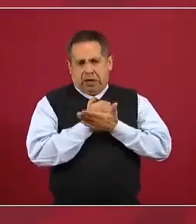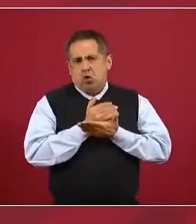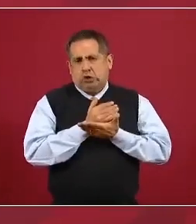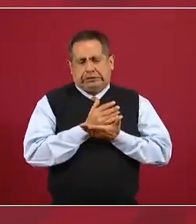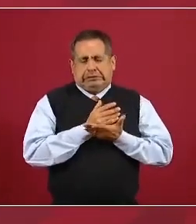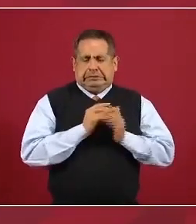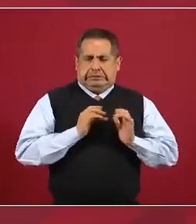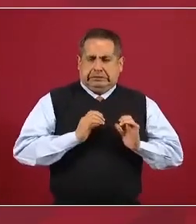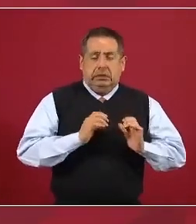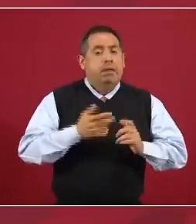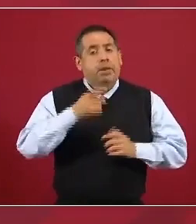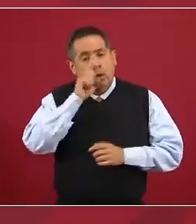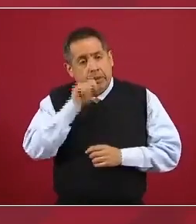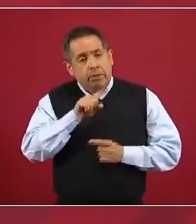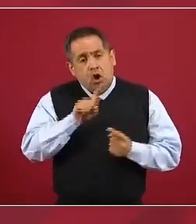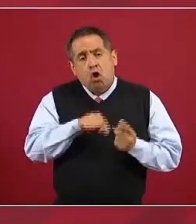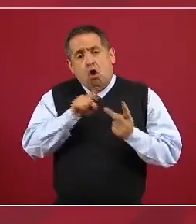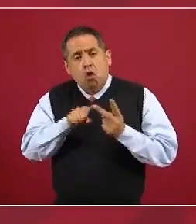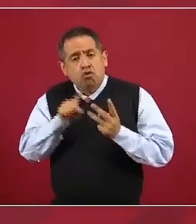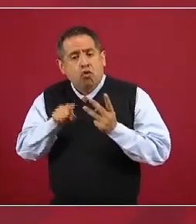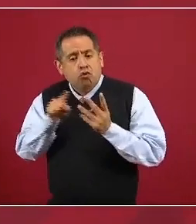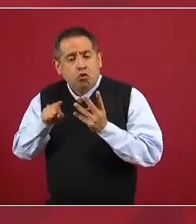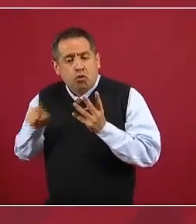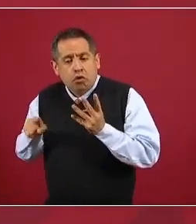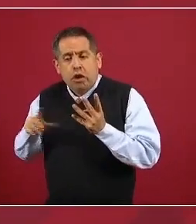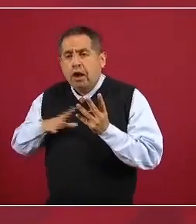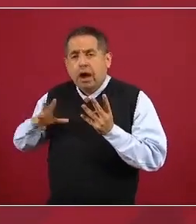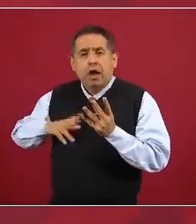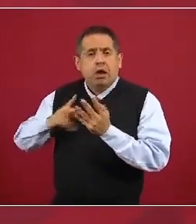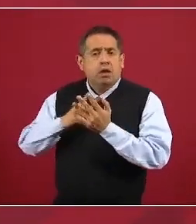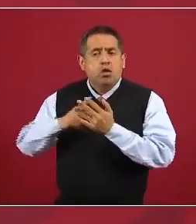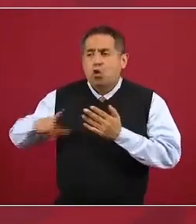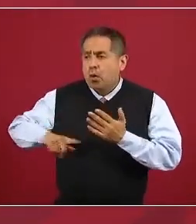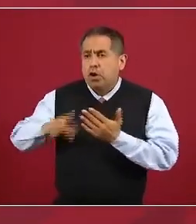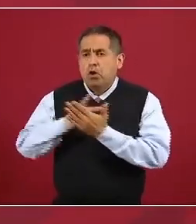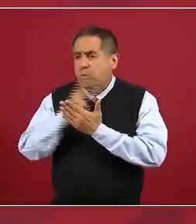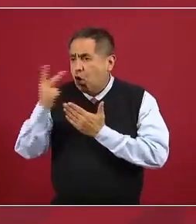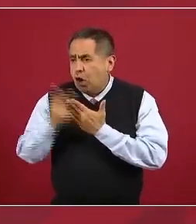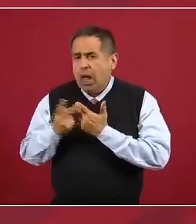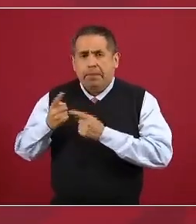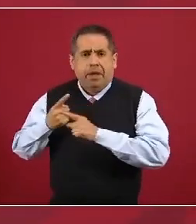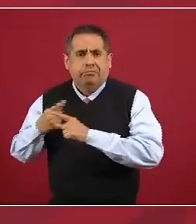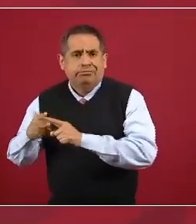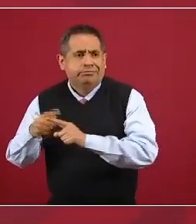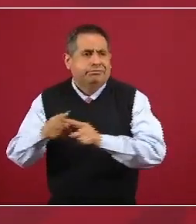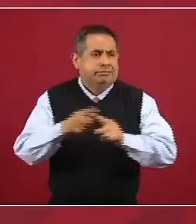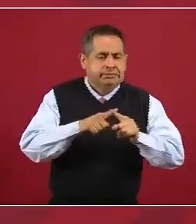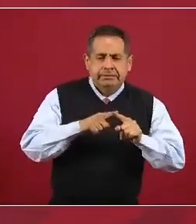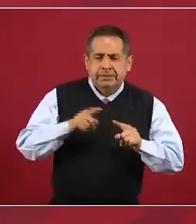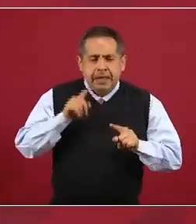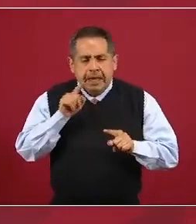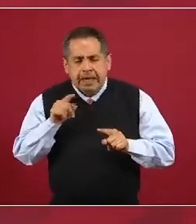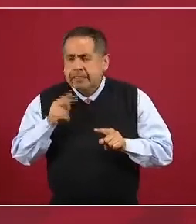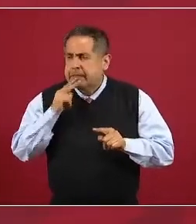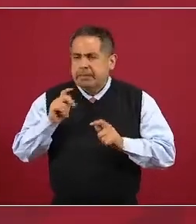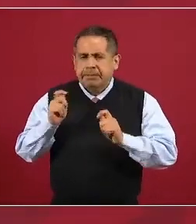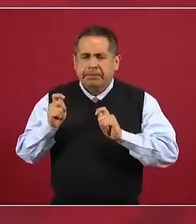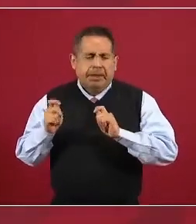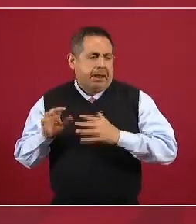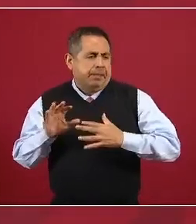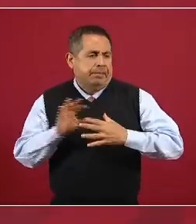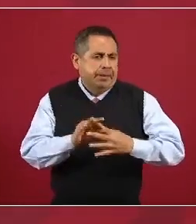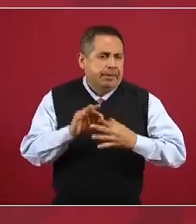una serie más de otros proyectos que estaban en marcha y que también adaptaron algunos de sus